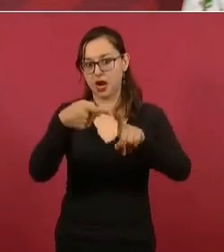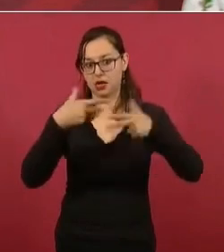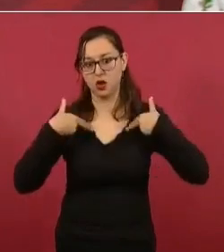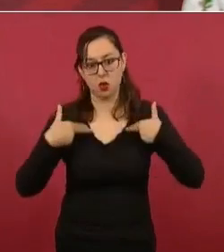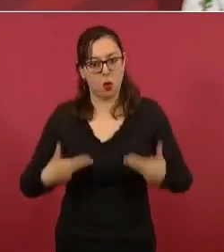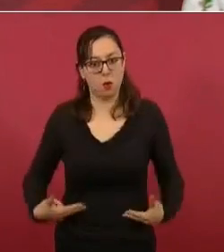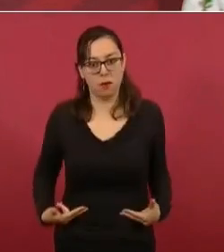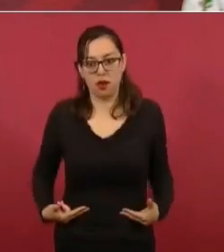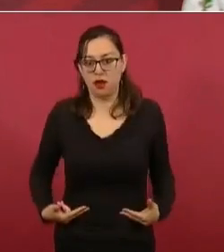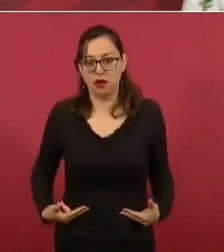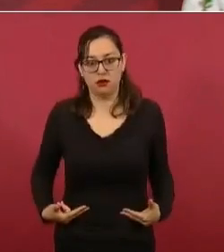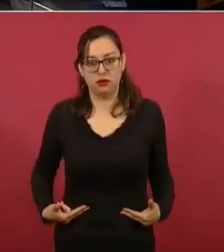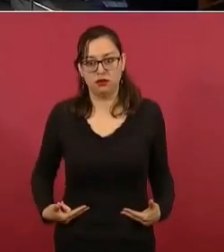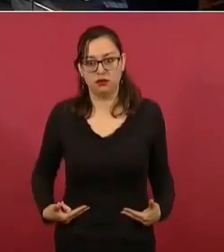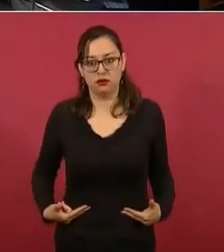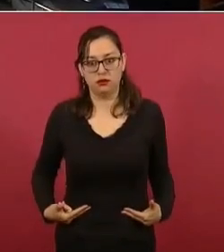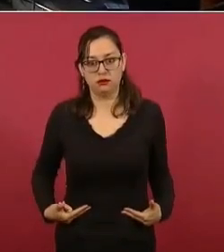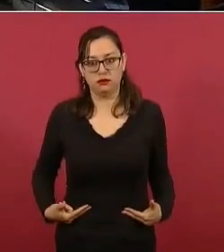a todas,